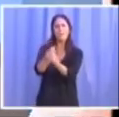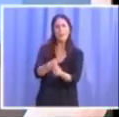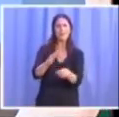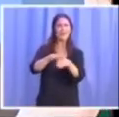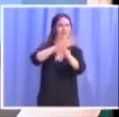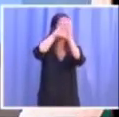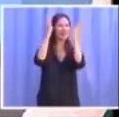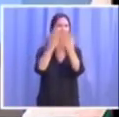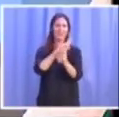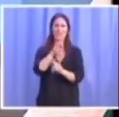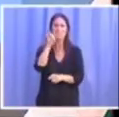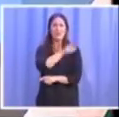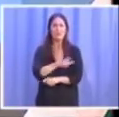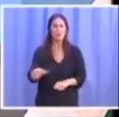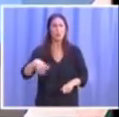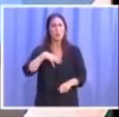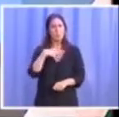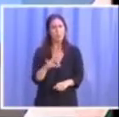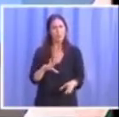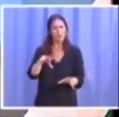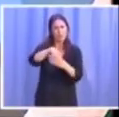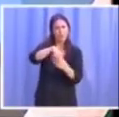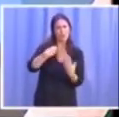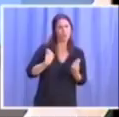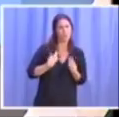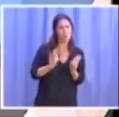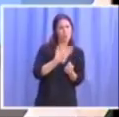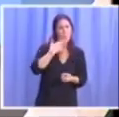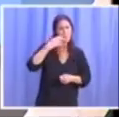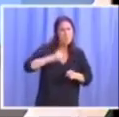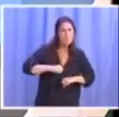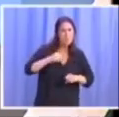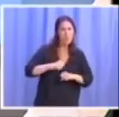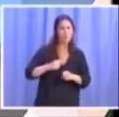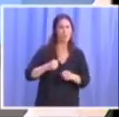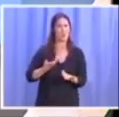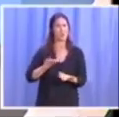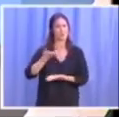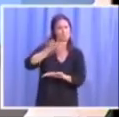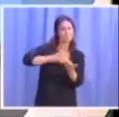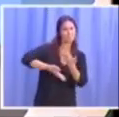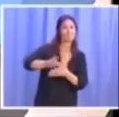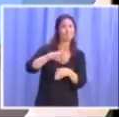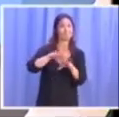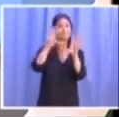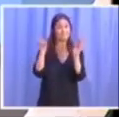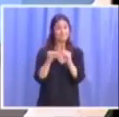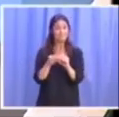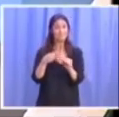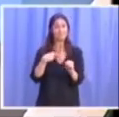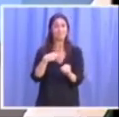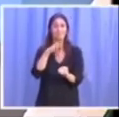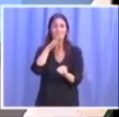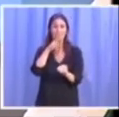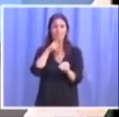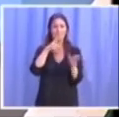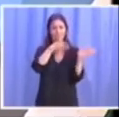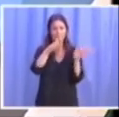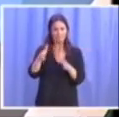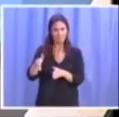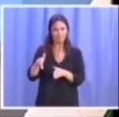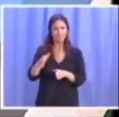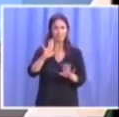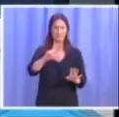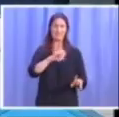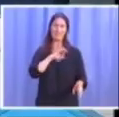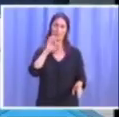intergeneracional, o sea, chavales que puedan convivir con ellos a cambio de estar en su casa. Y dicho eso, vamos a entrar en otra cosa.